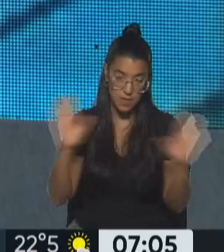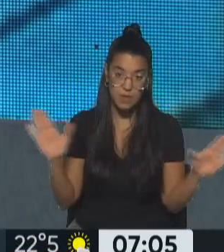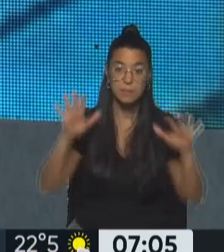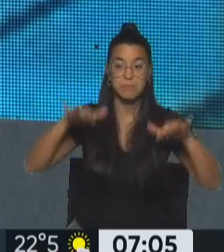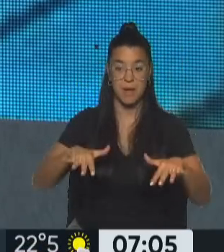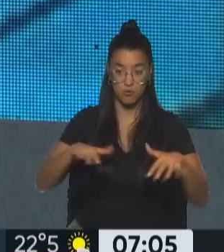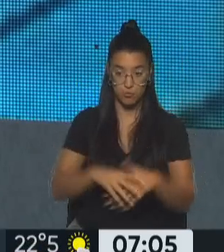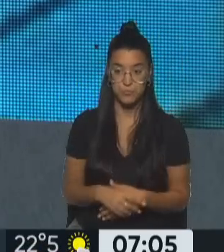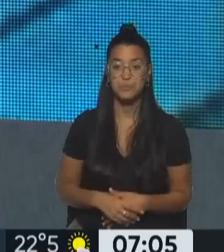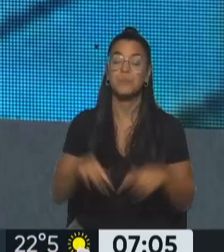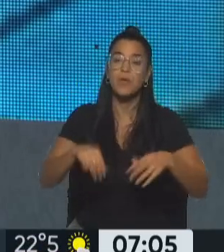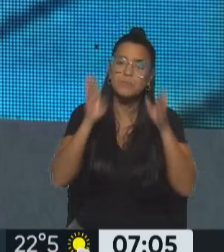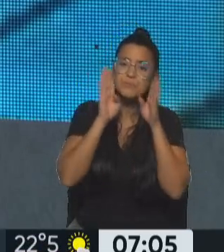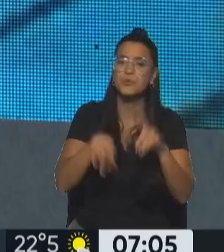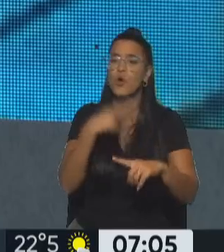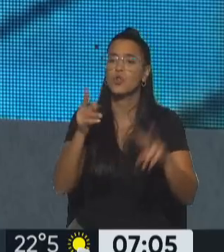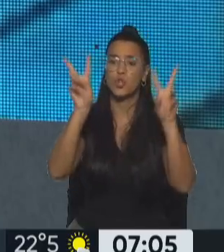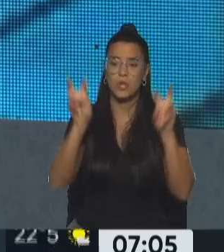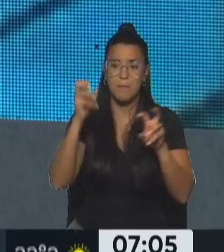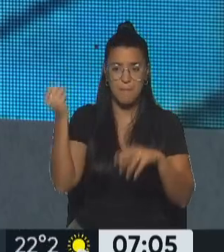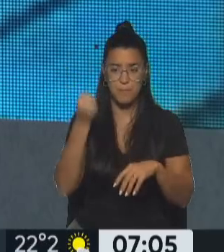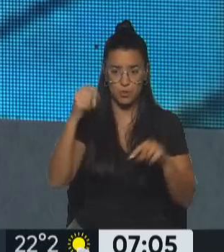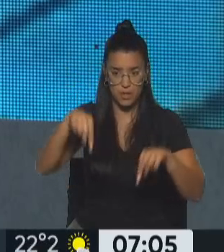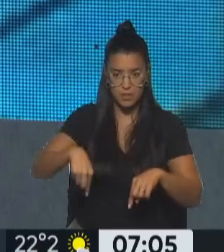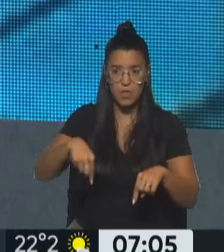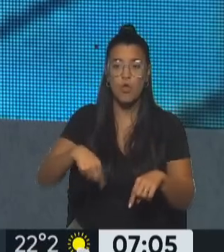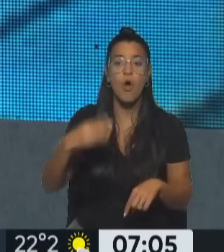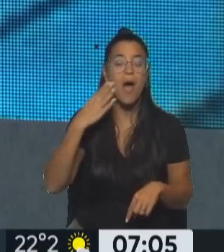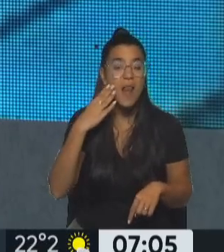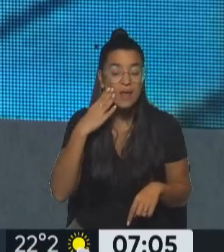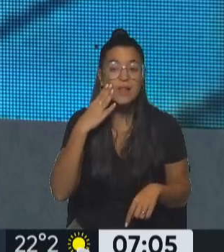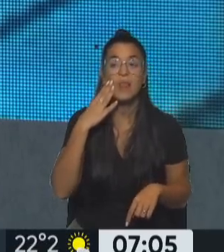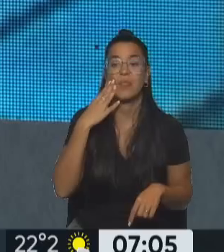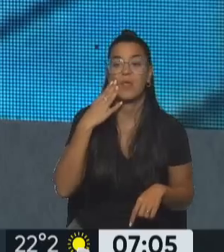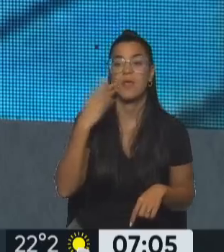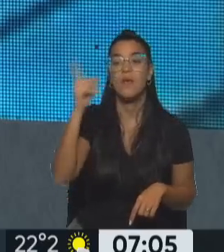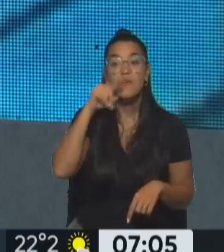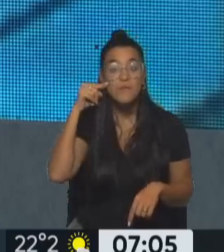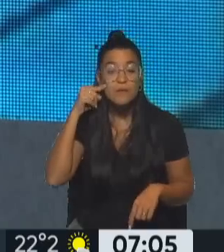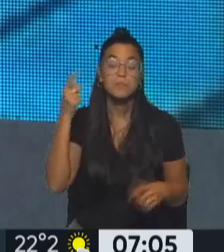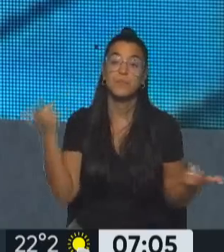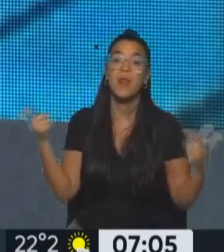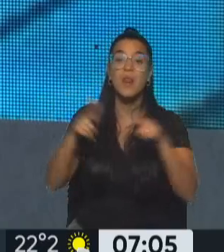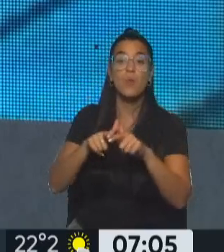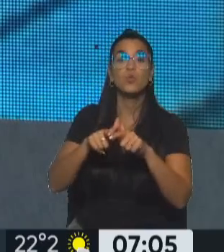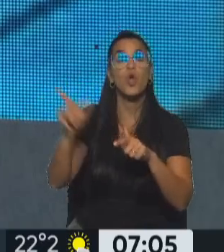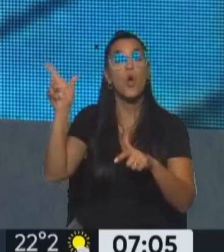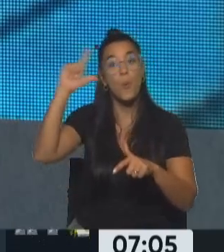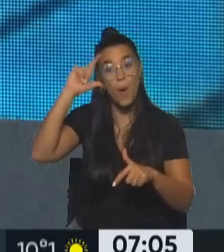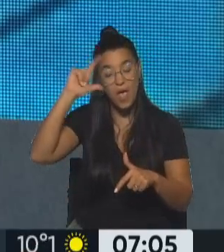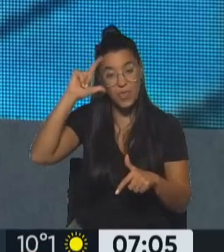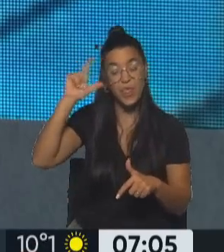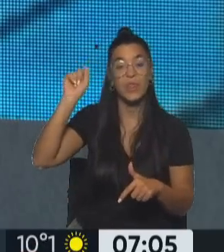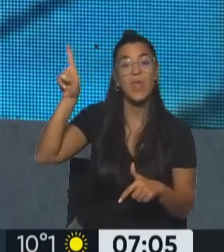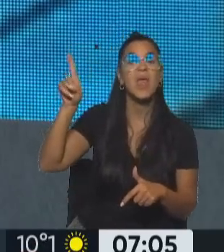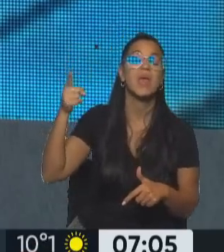están paralizadas nos ocupamos de otro de los temas importantísimos del día en horas de la tarde el presidente Alberto Fernández se reúne finalmente con Joe biden en